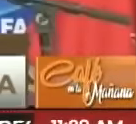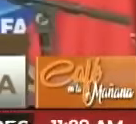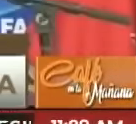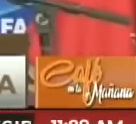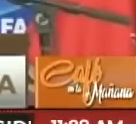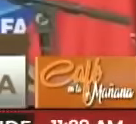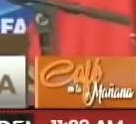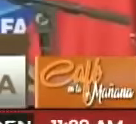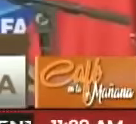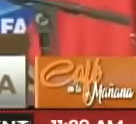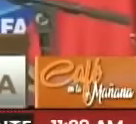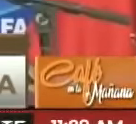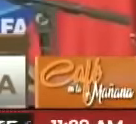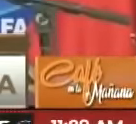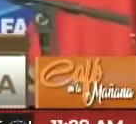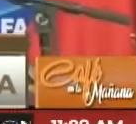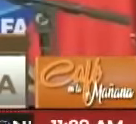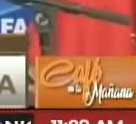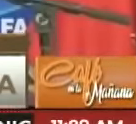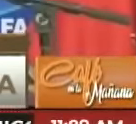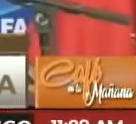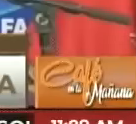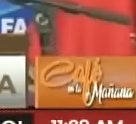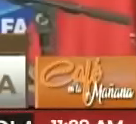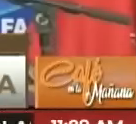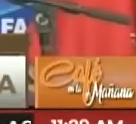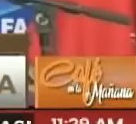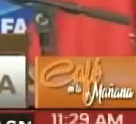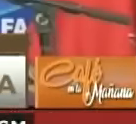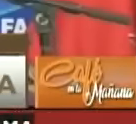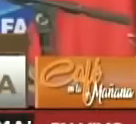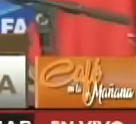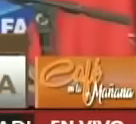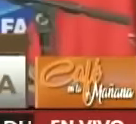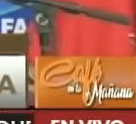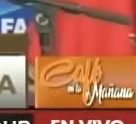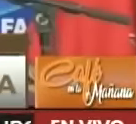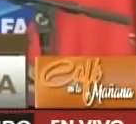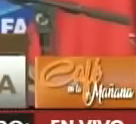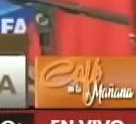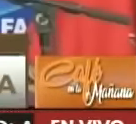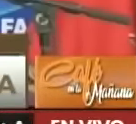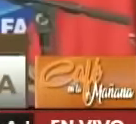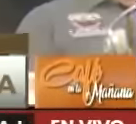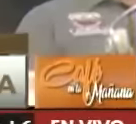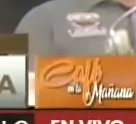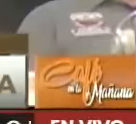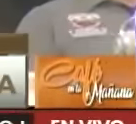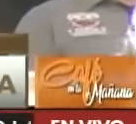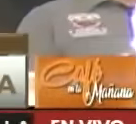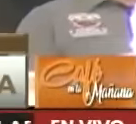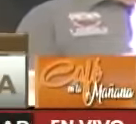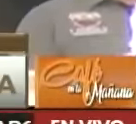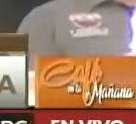en jefa Carmen Teresa Meléndez Rivas, alcaldesa del municipio Bolivariano Libertador.